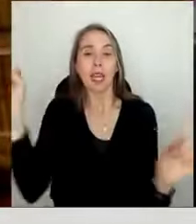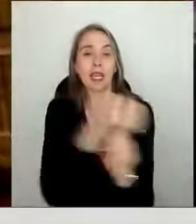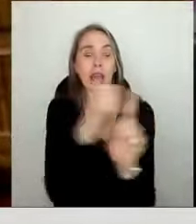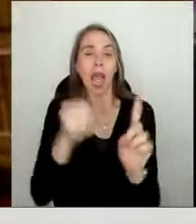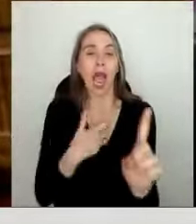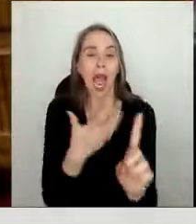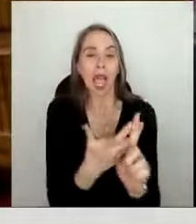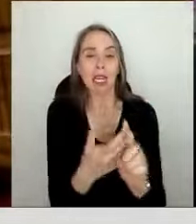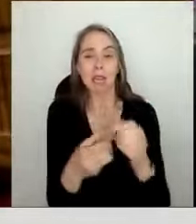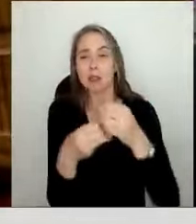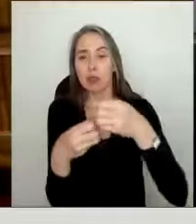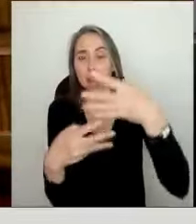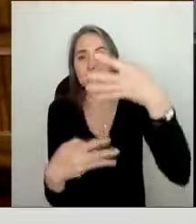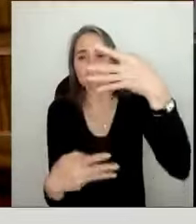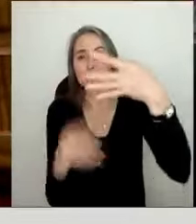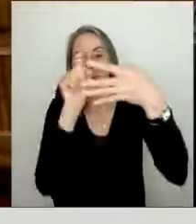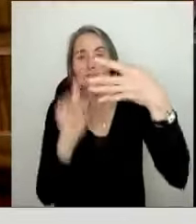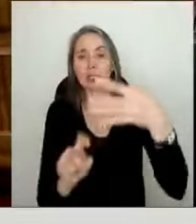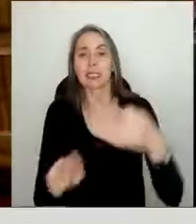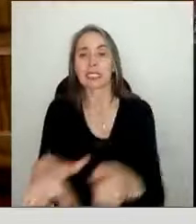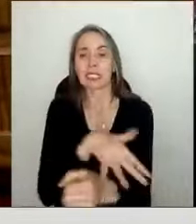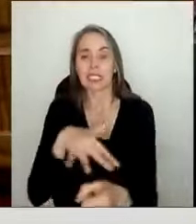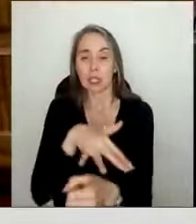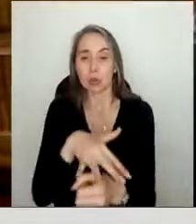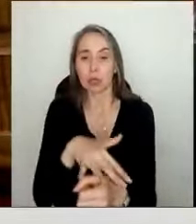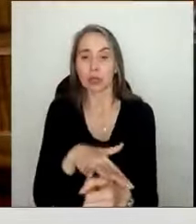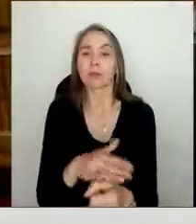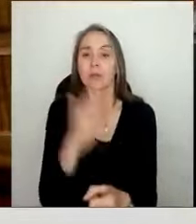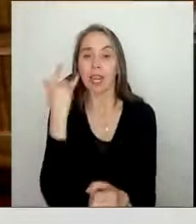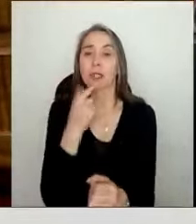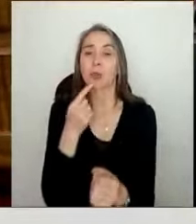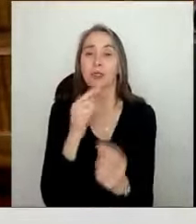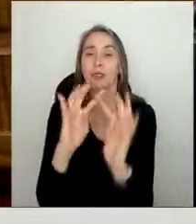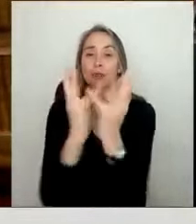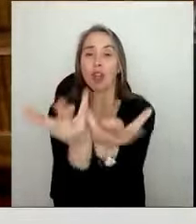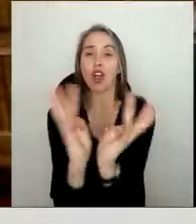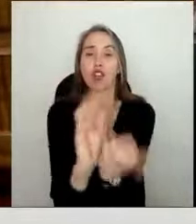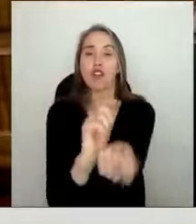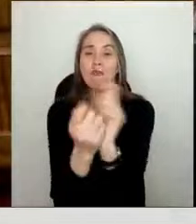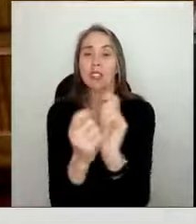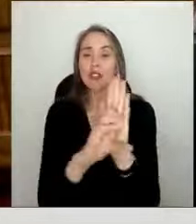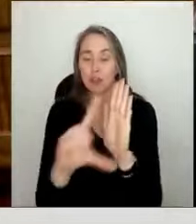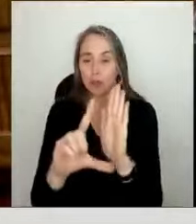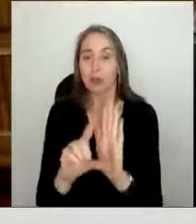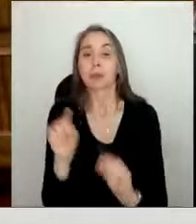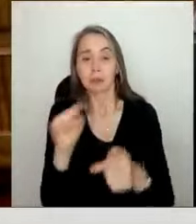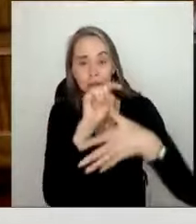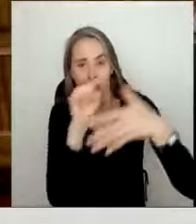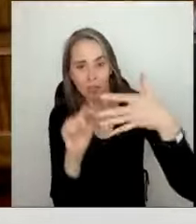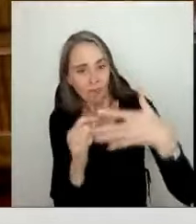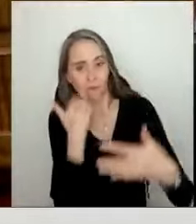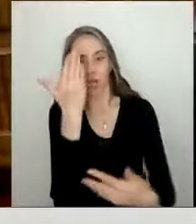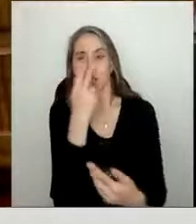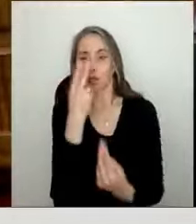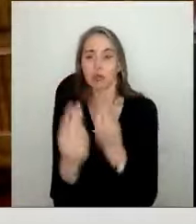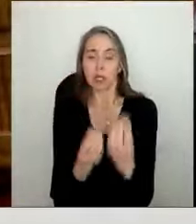otras situaciones pero los vergonzosos episodios no solo se limitaron a lo que sucedía